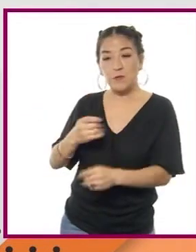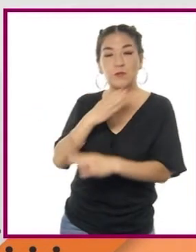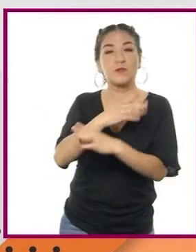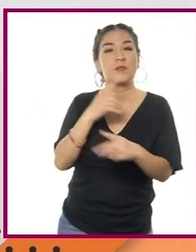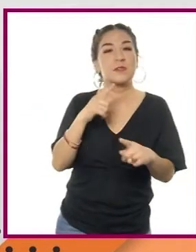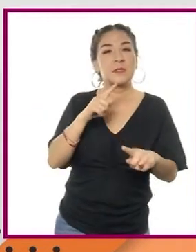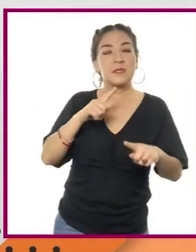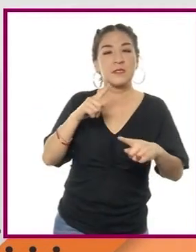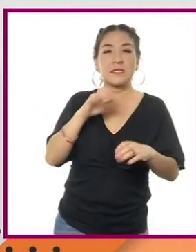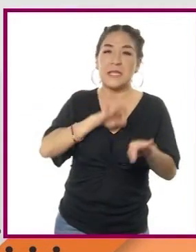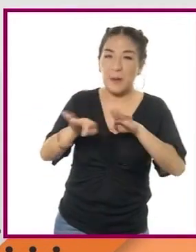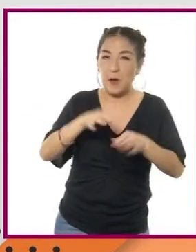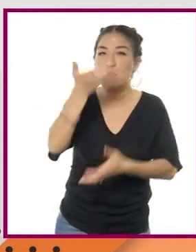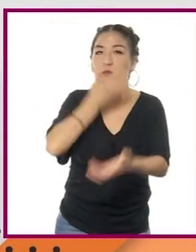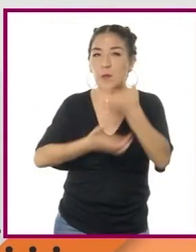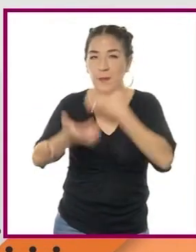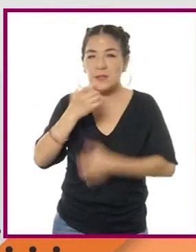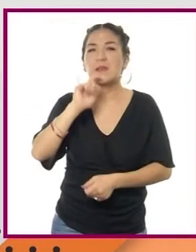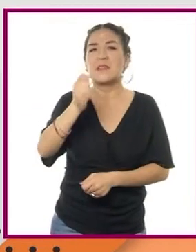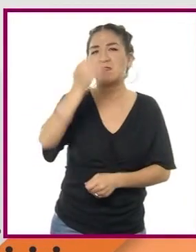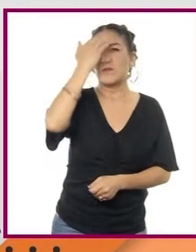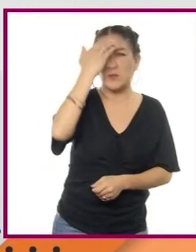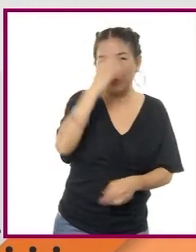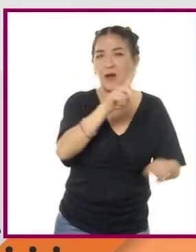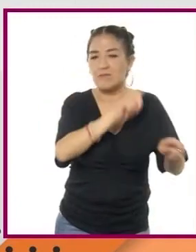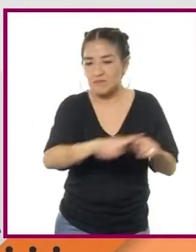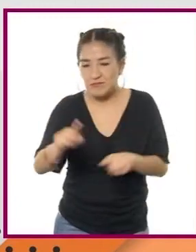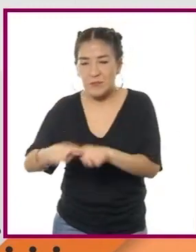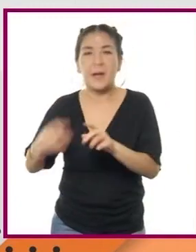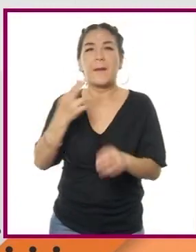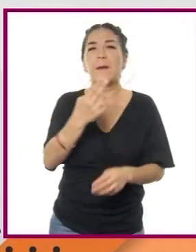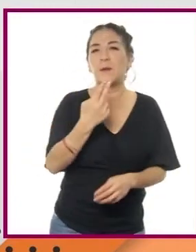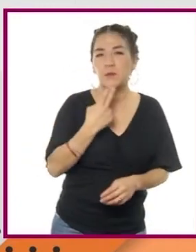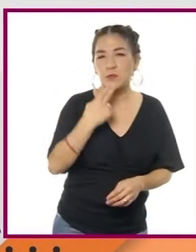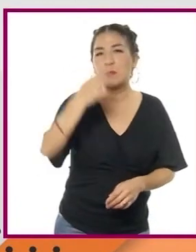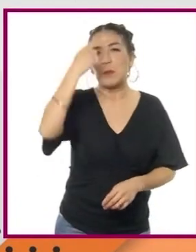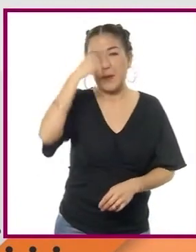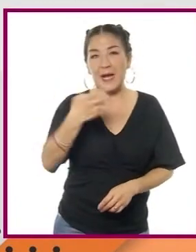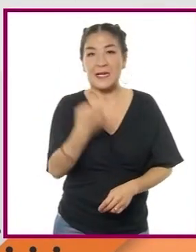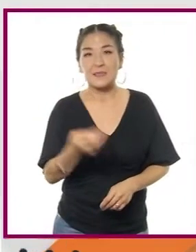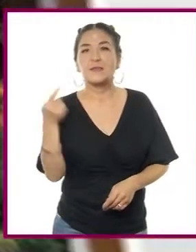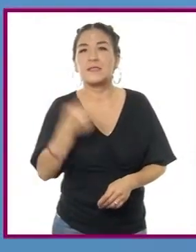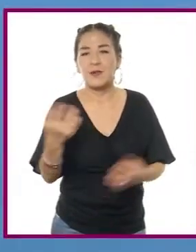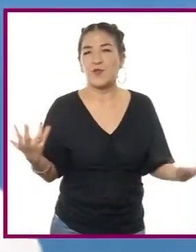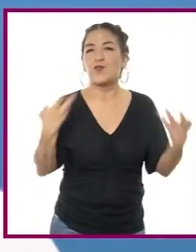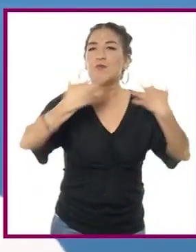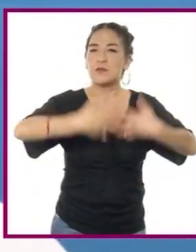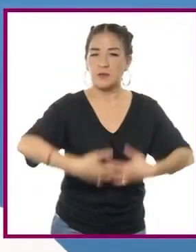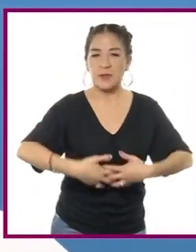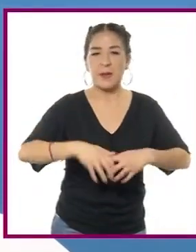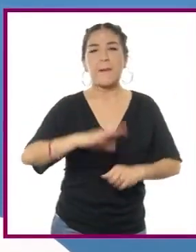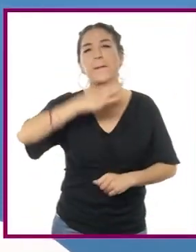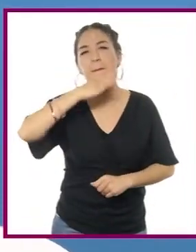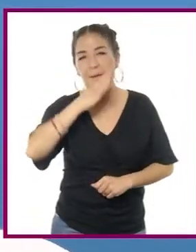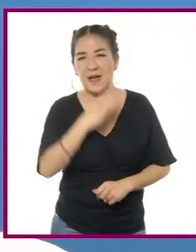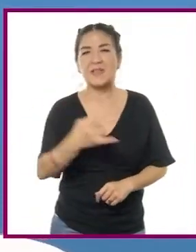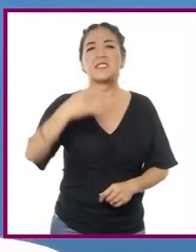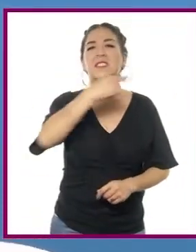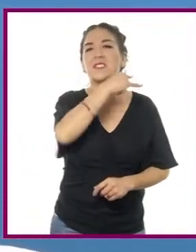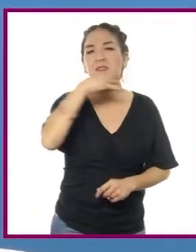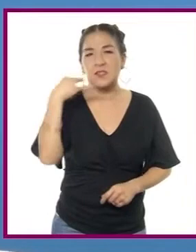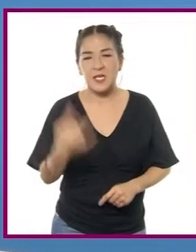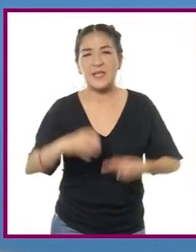comerciales producía prácticamente todos los insumos que necesitaba para su funcionamiento: maíz,